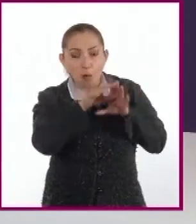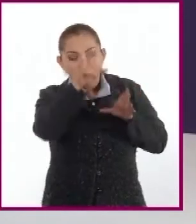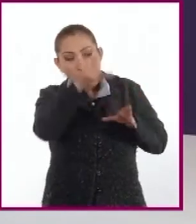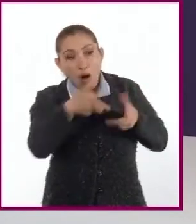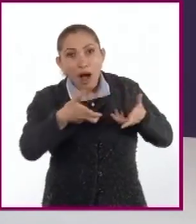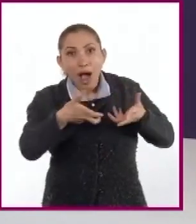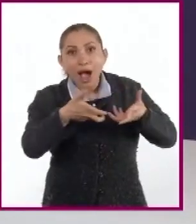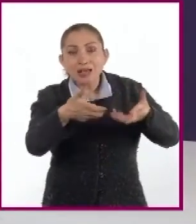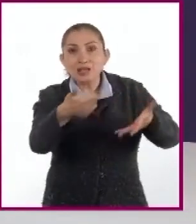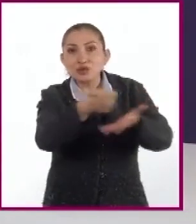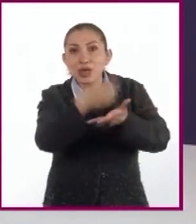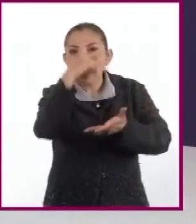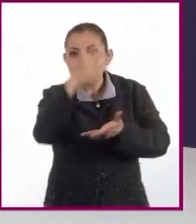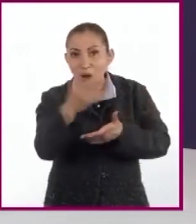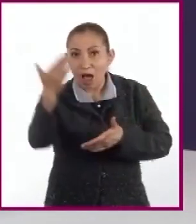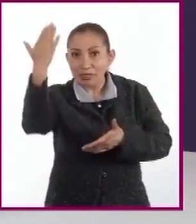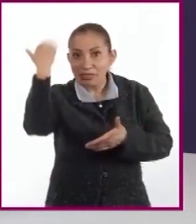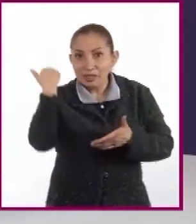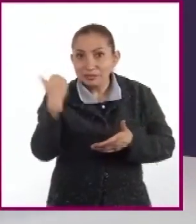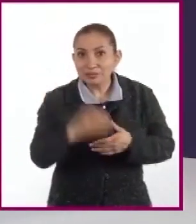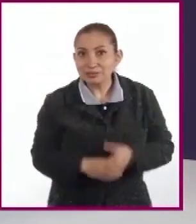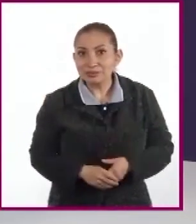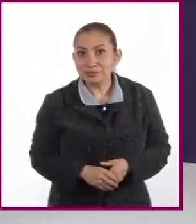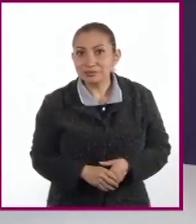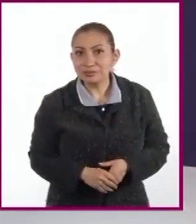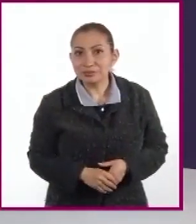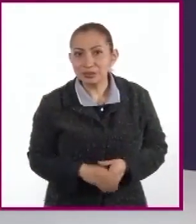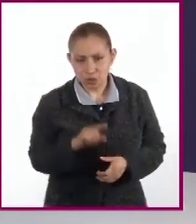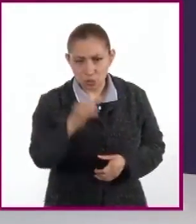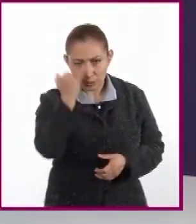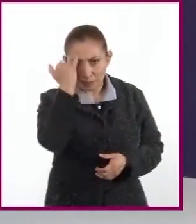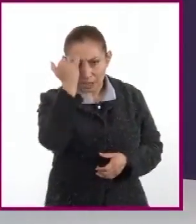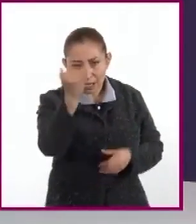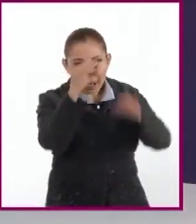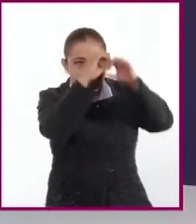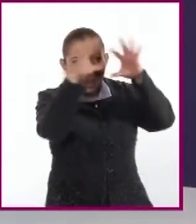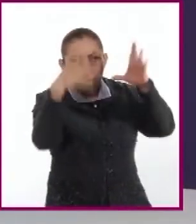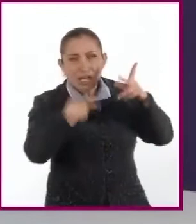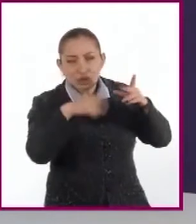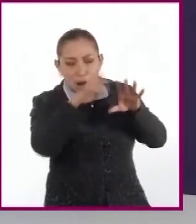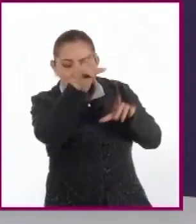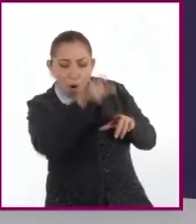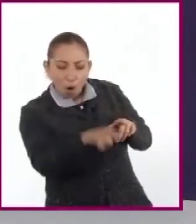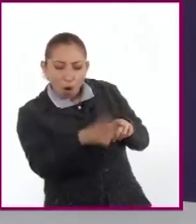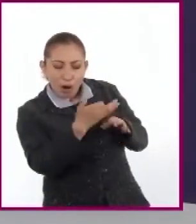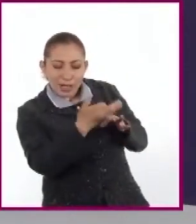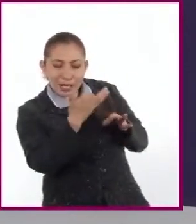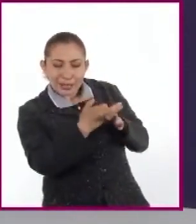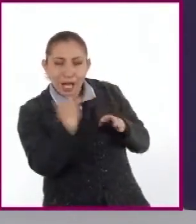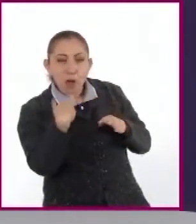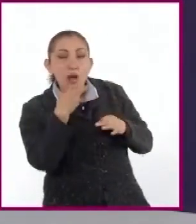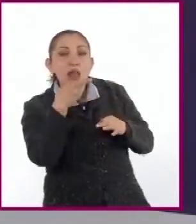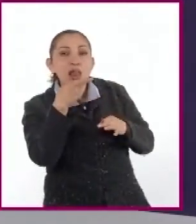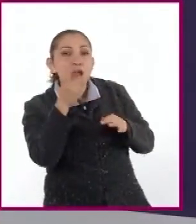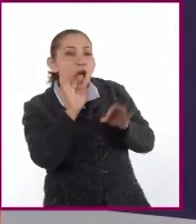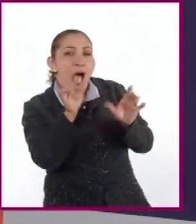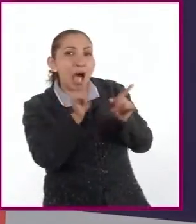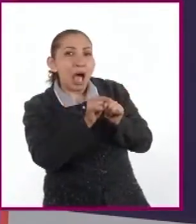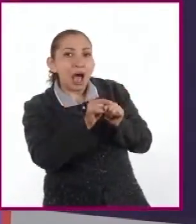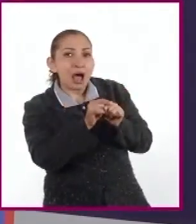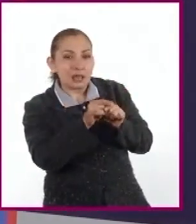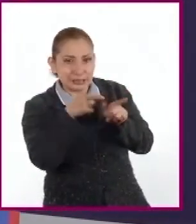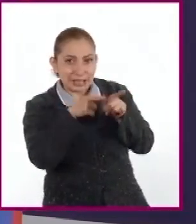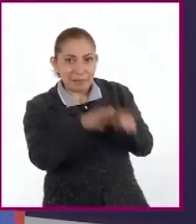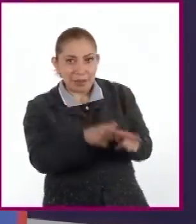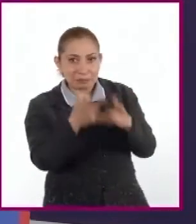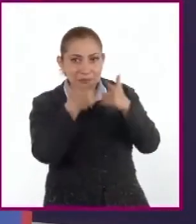las calles de la Ciudad de México en aquella época? ¿Pueden imaginarse a los personajes que hasta ahora han sido nombrados?